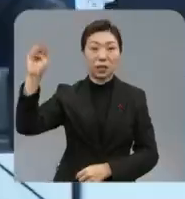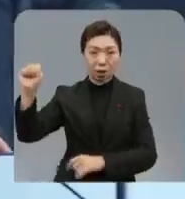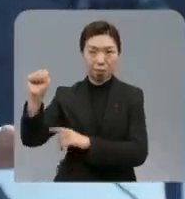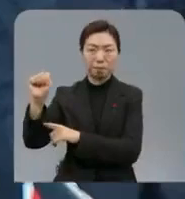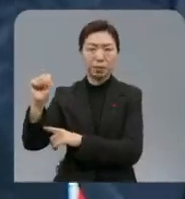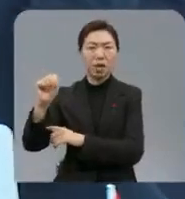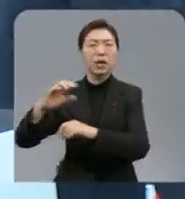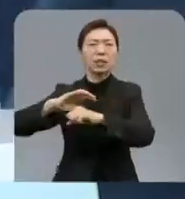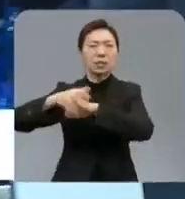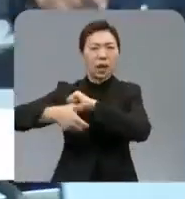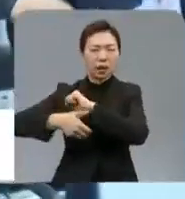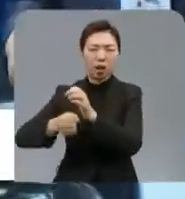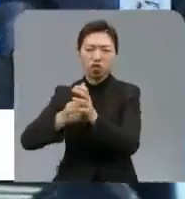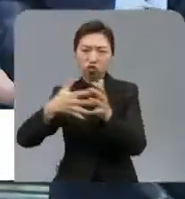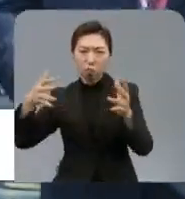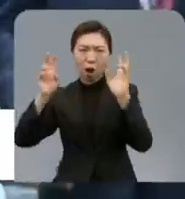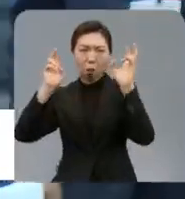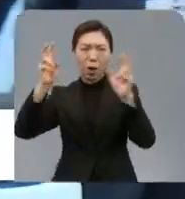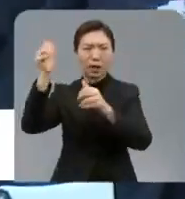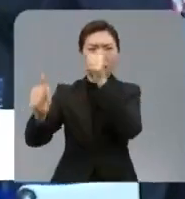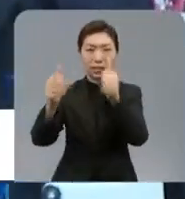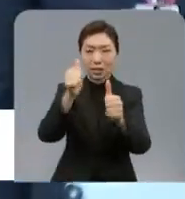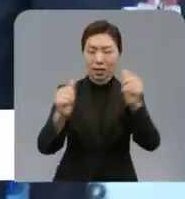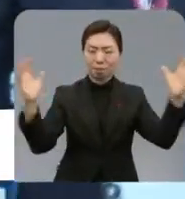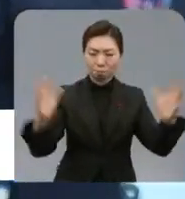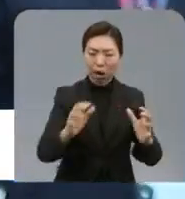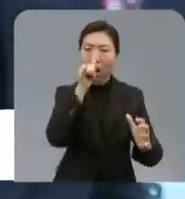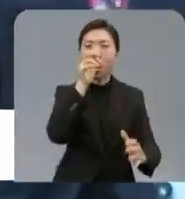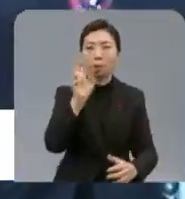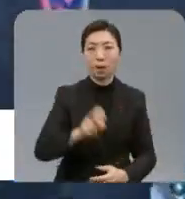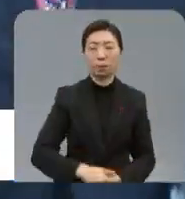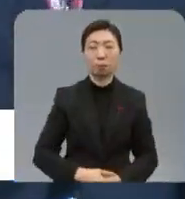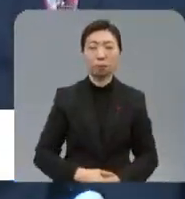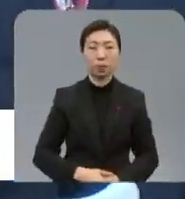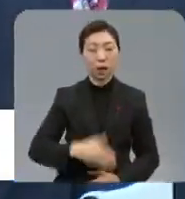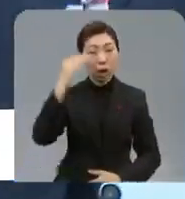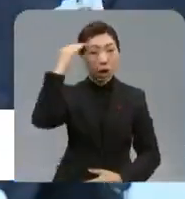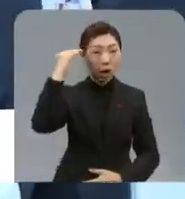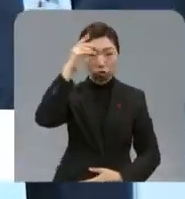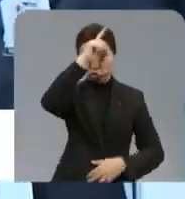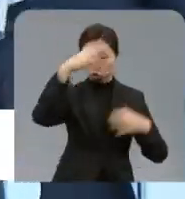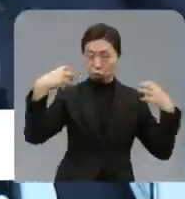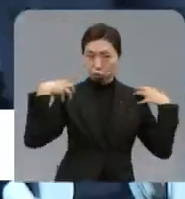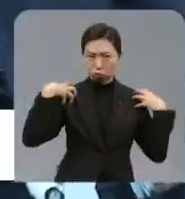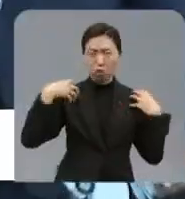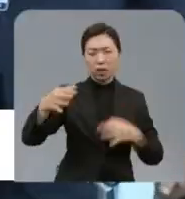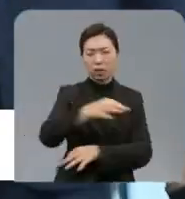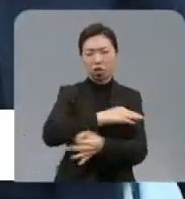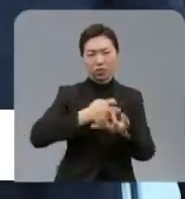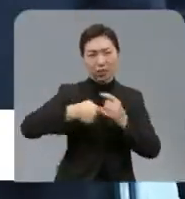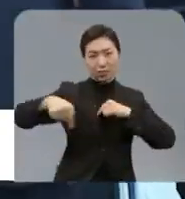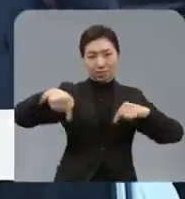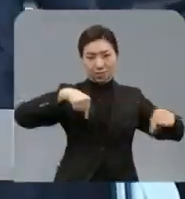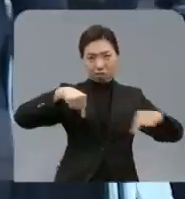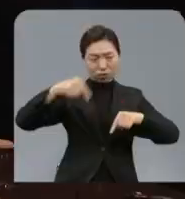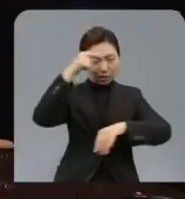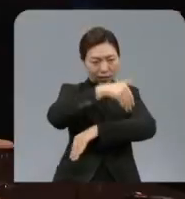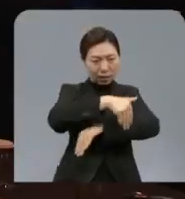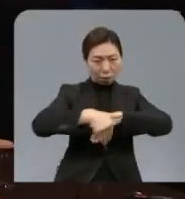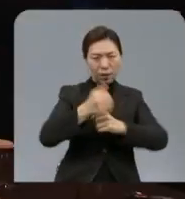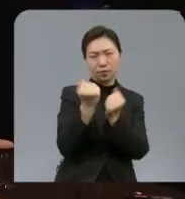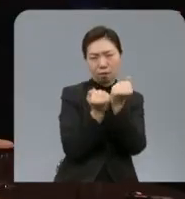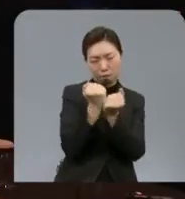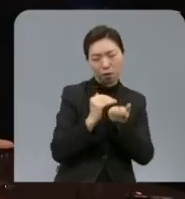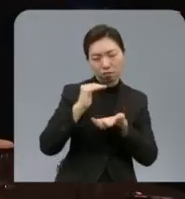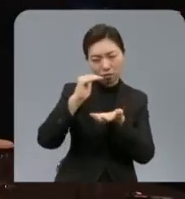hablará de cooperación y solidaridad internacional para lograr una red de suministros Más estable y potenciar la conversión energética